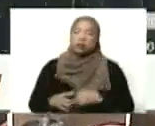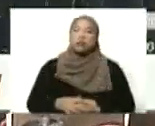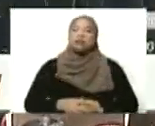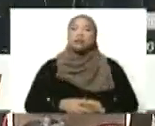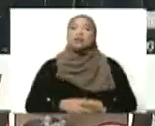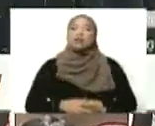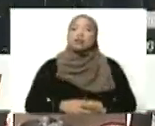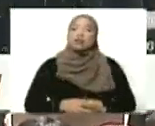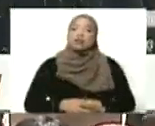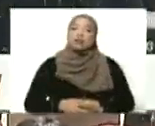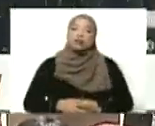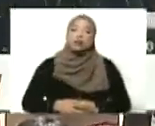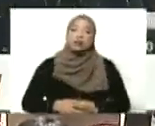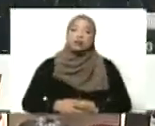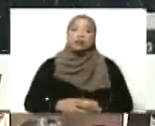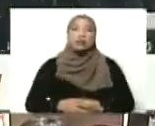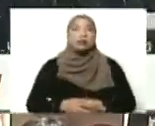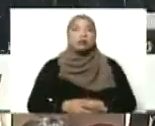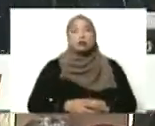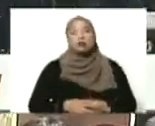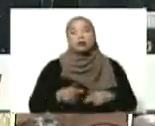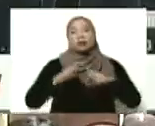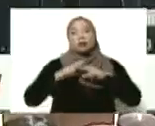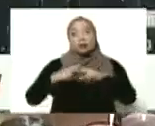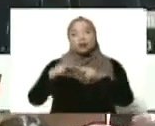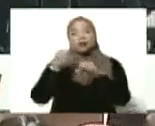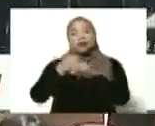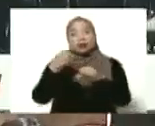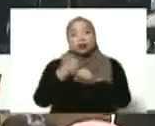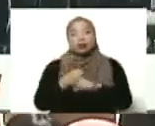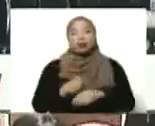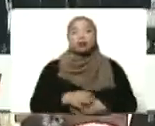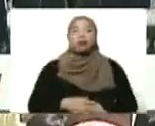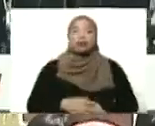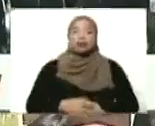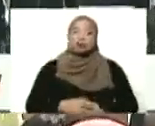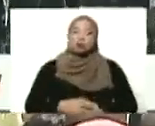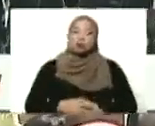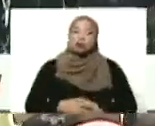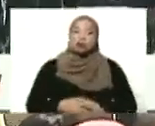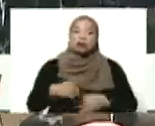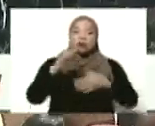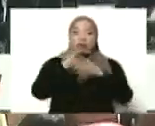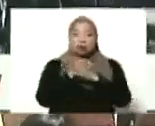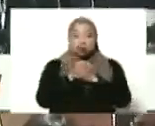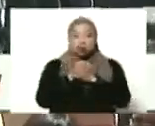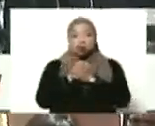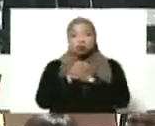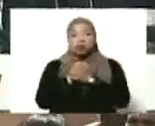Yo quisiera entregar de manera simbólica a los compañeros